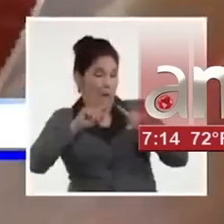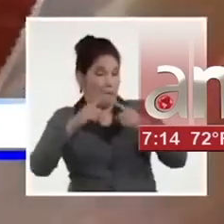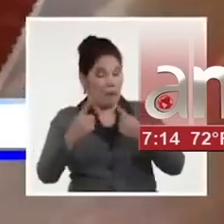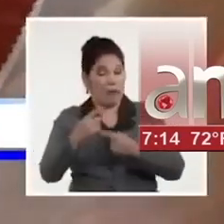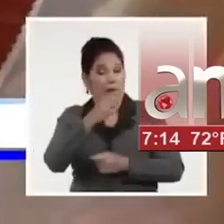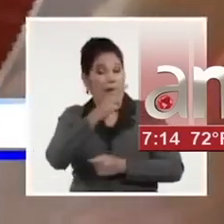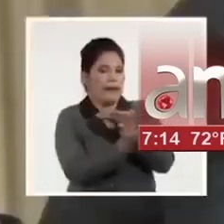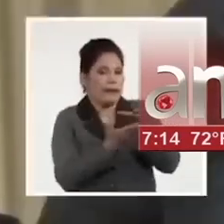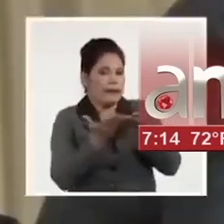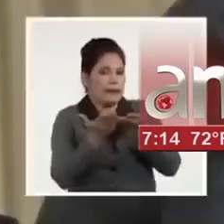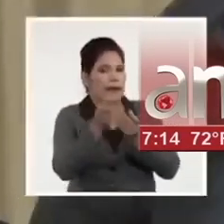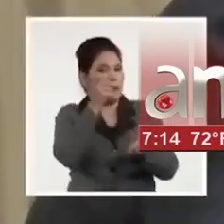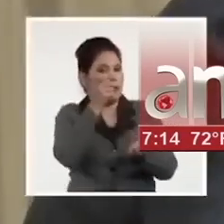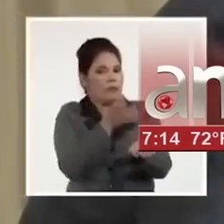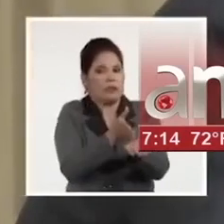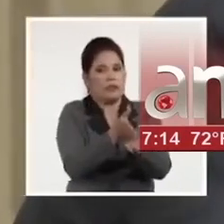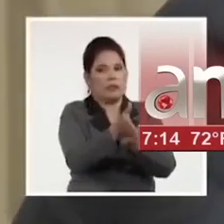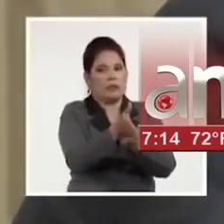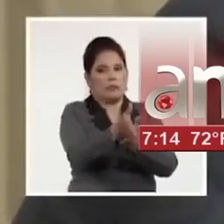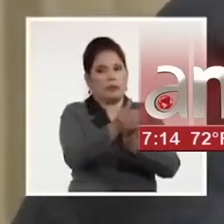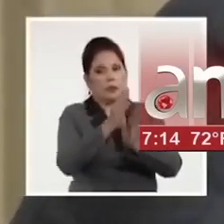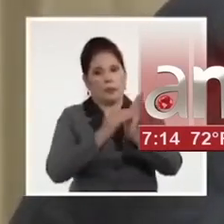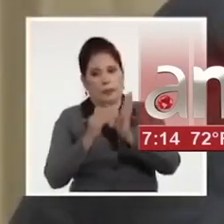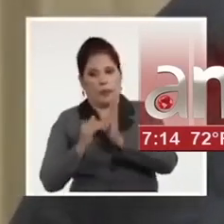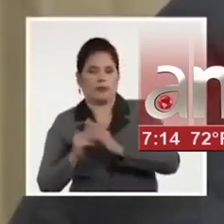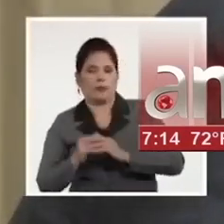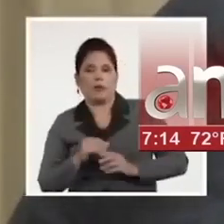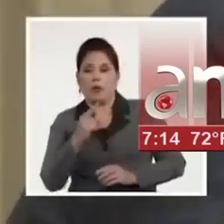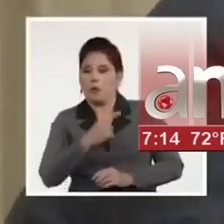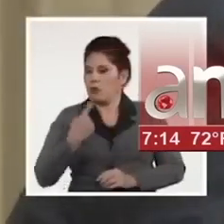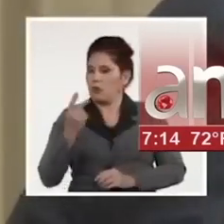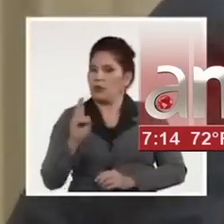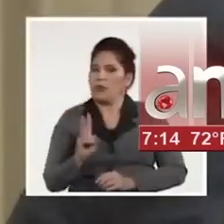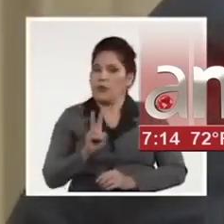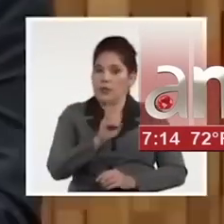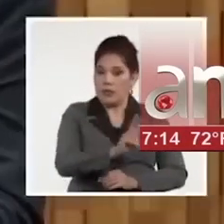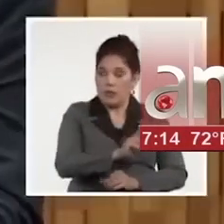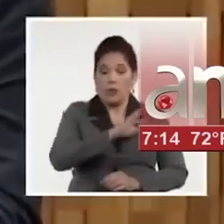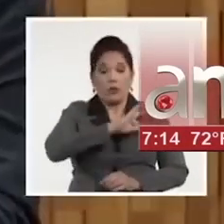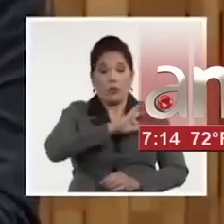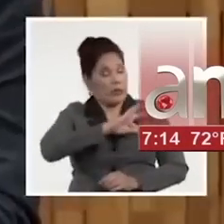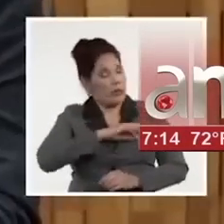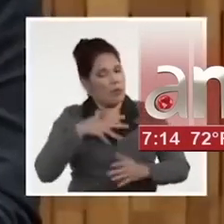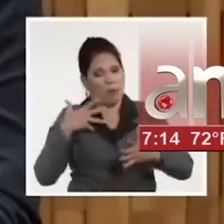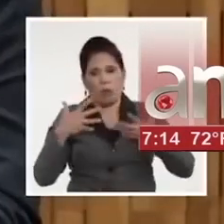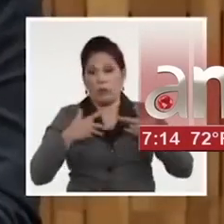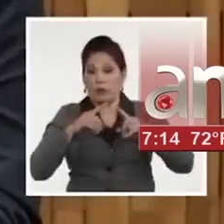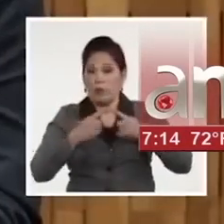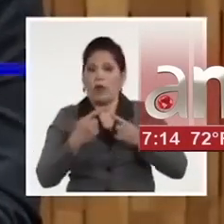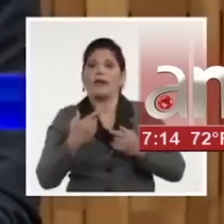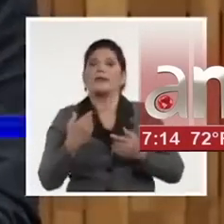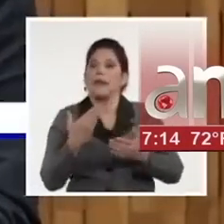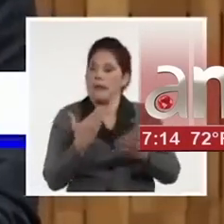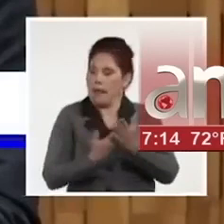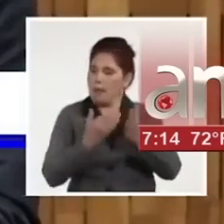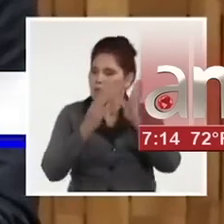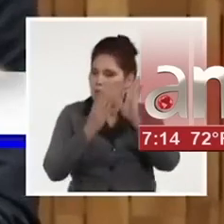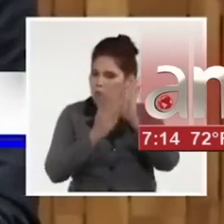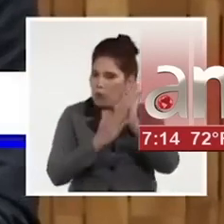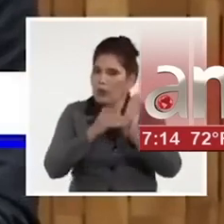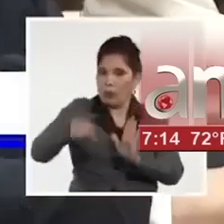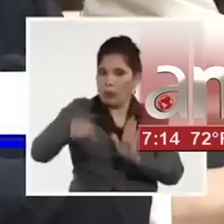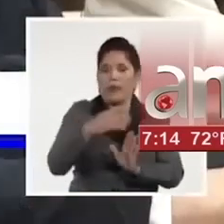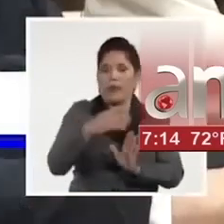rusos, encabezada por el oligarca Boris Titov, fiel al dictador Vladimir Putin, con el designado gobernante Miguel Díaz-Canel,